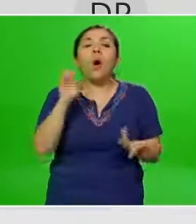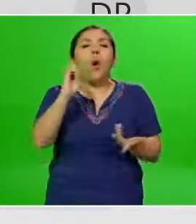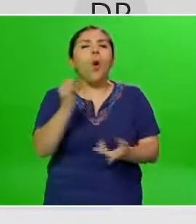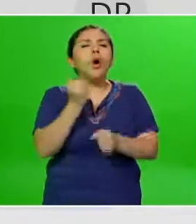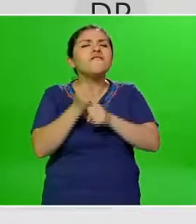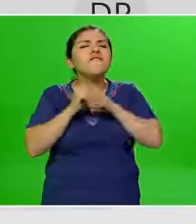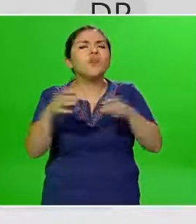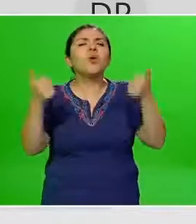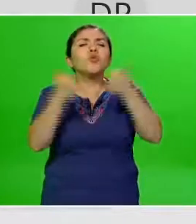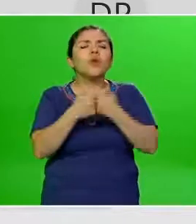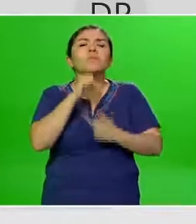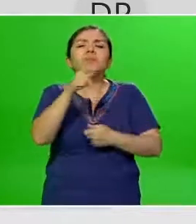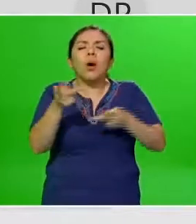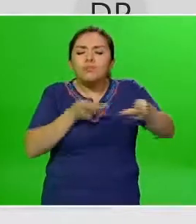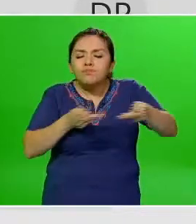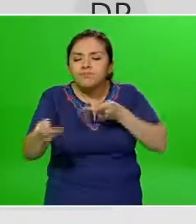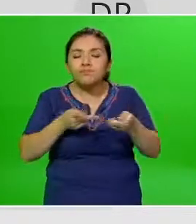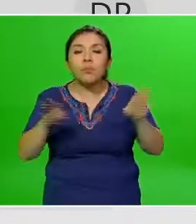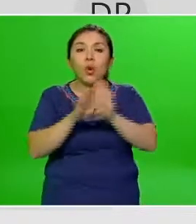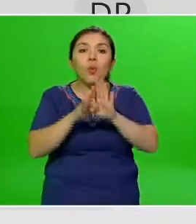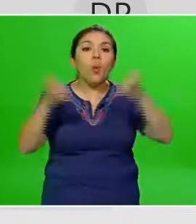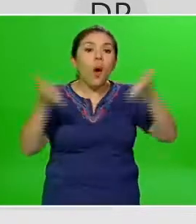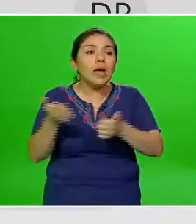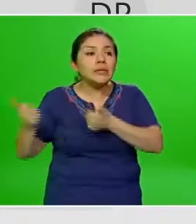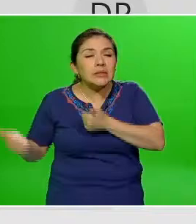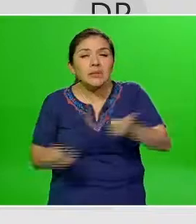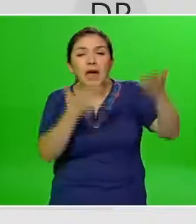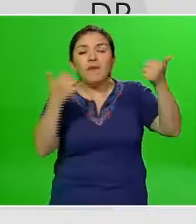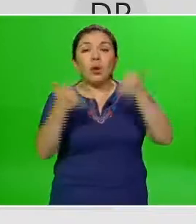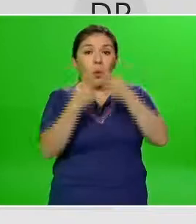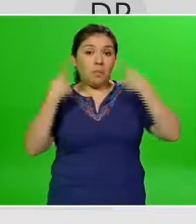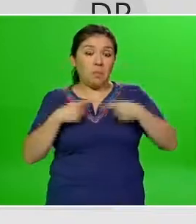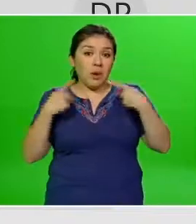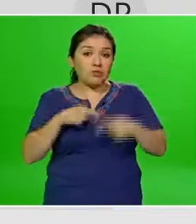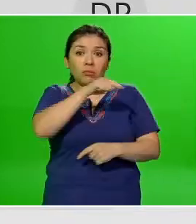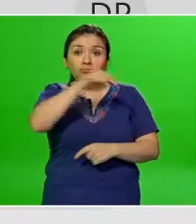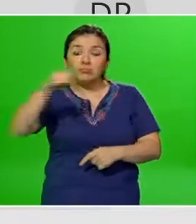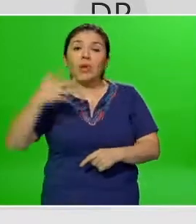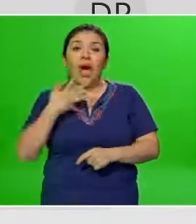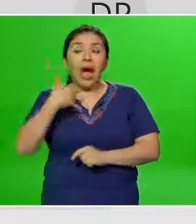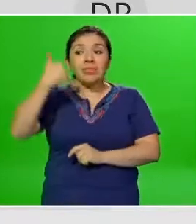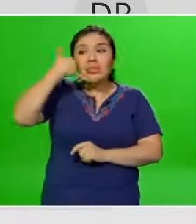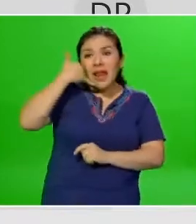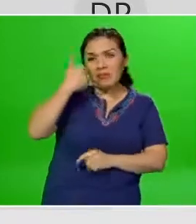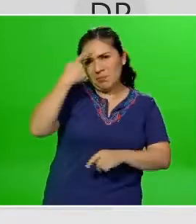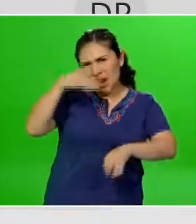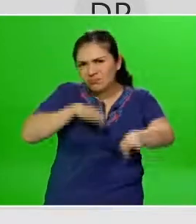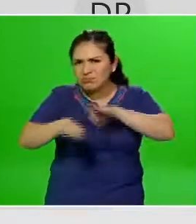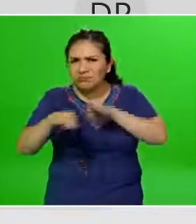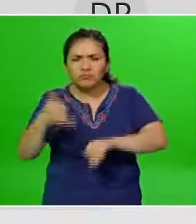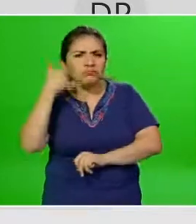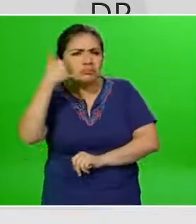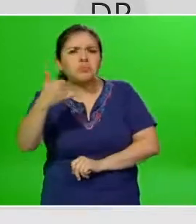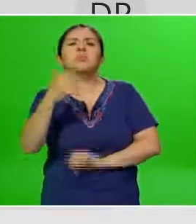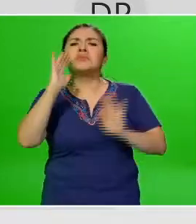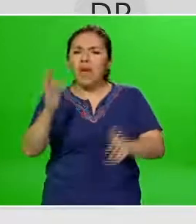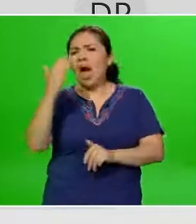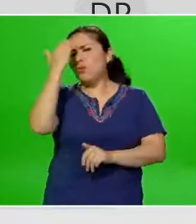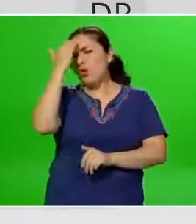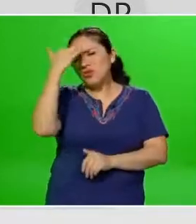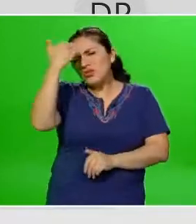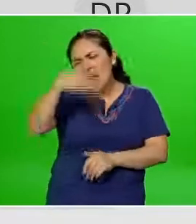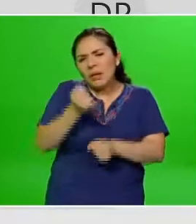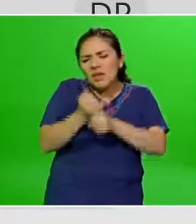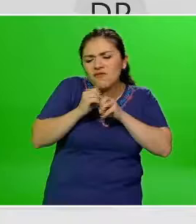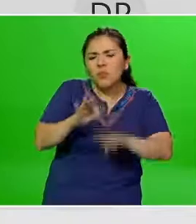información relacionada con la logística de distribución. Las personas que se encuentran detrás de esta línea telefónica están listas, capacitadas, preparadas